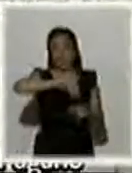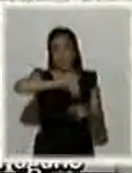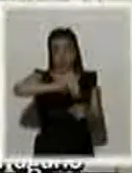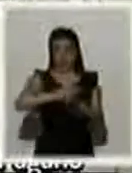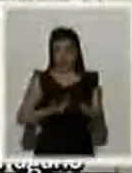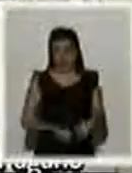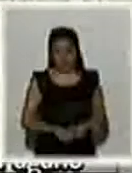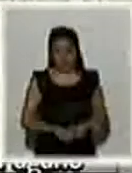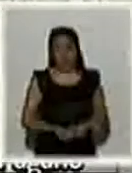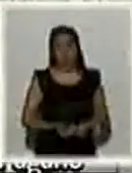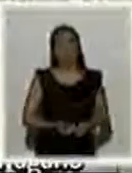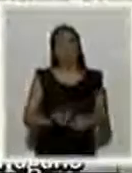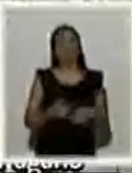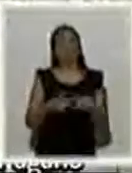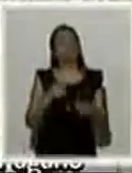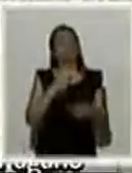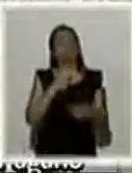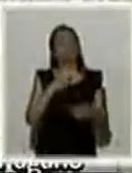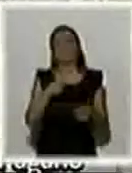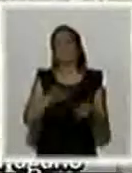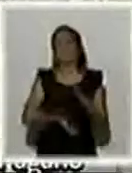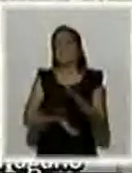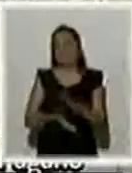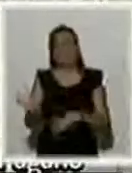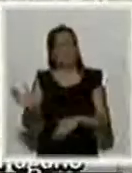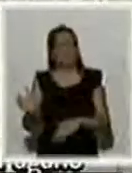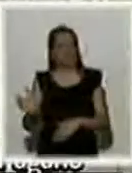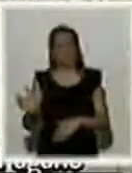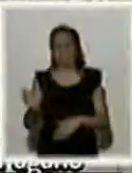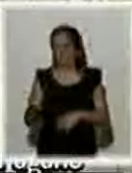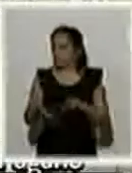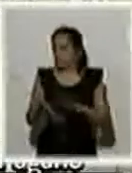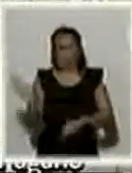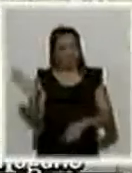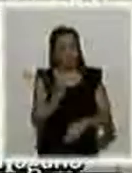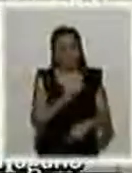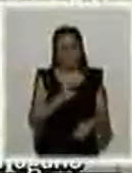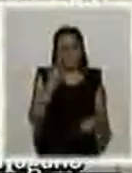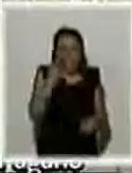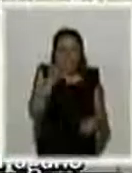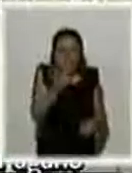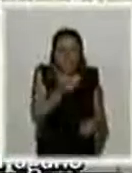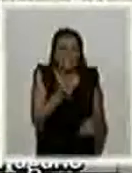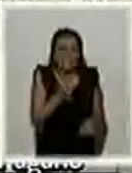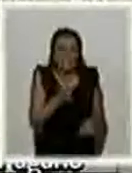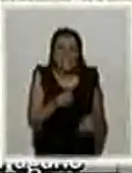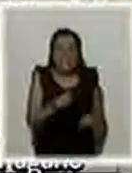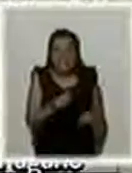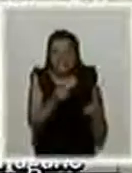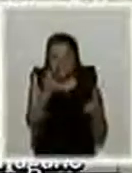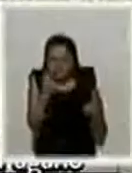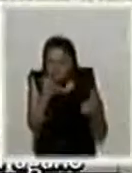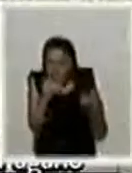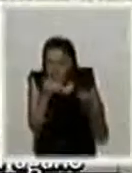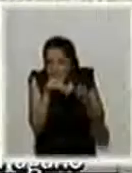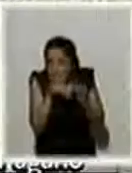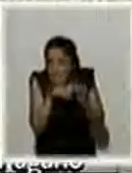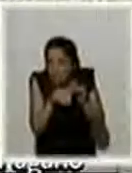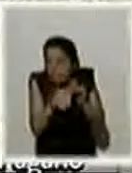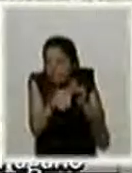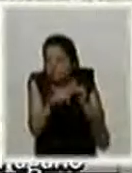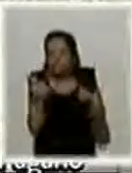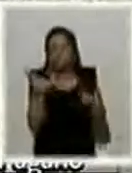se vaya hasta el hueso en la investigación de las responsabilidades de todos los que pueden